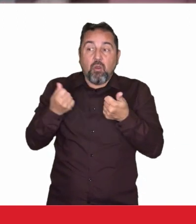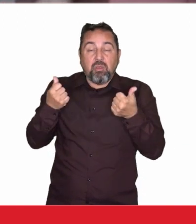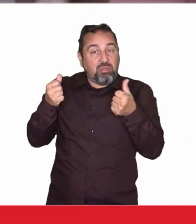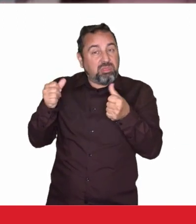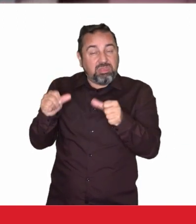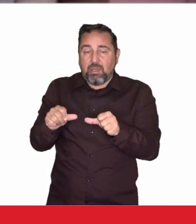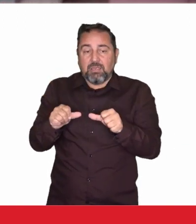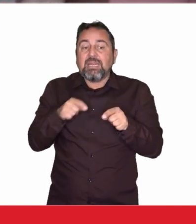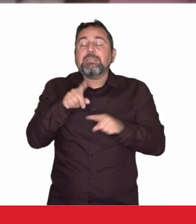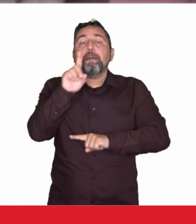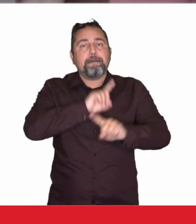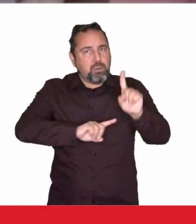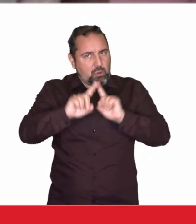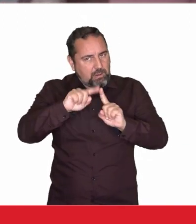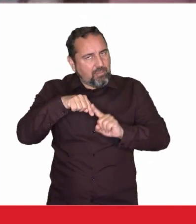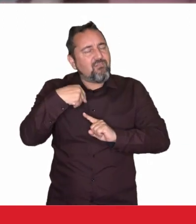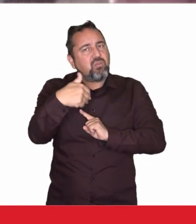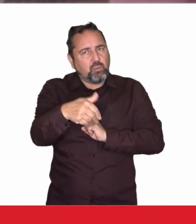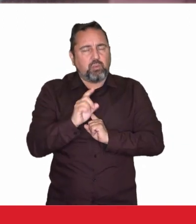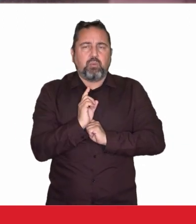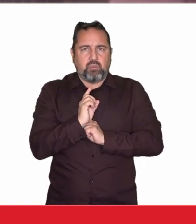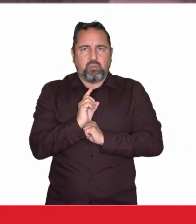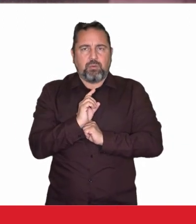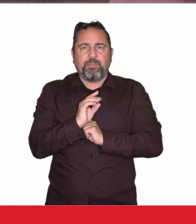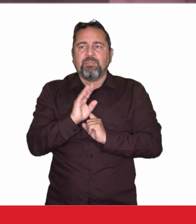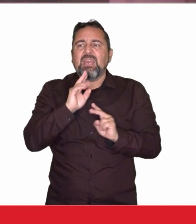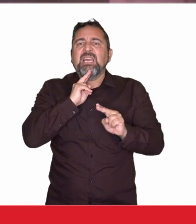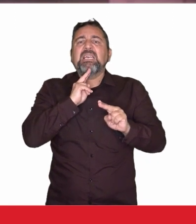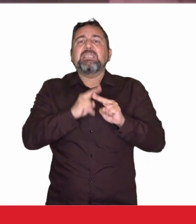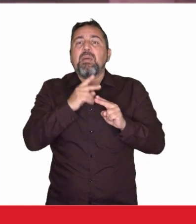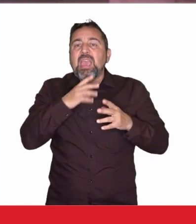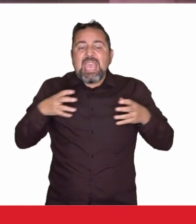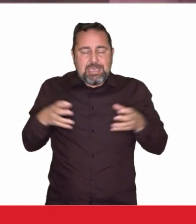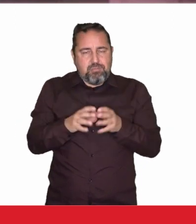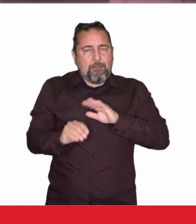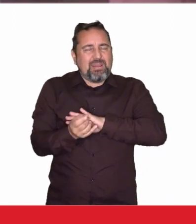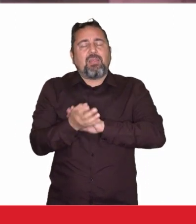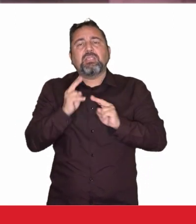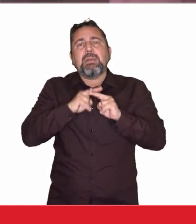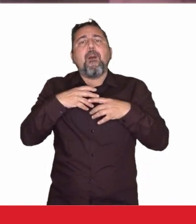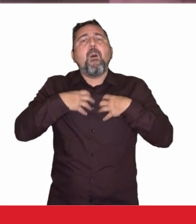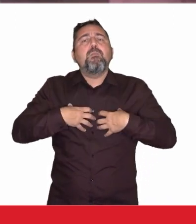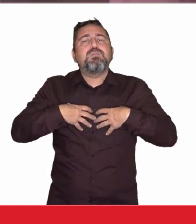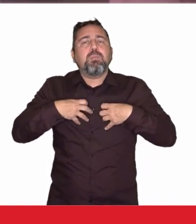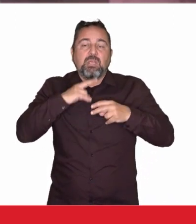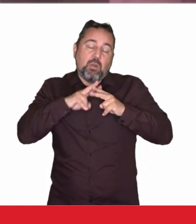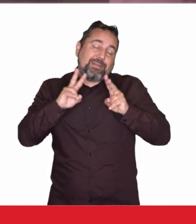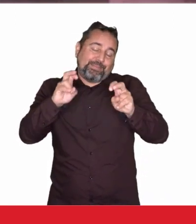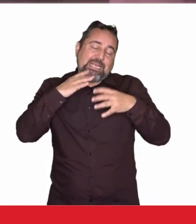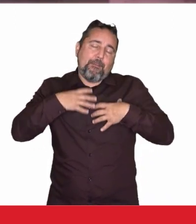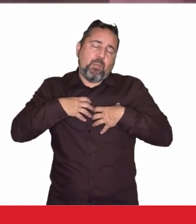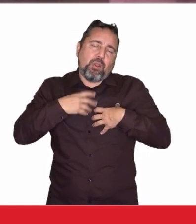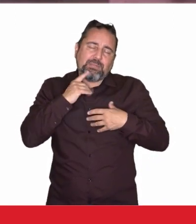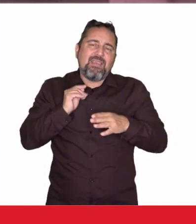inversión, si el negocio va mal, suele ser un gran problema. Esta idea que os hablábamos del pulmón financiero del equipo emprendedor.